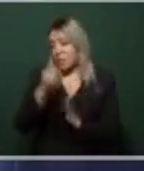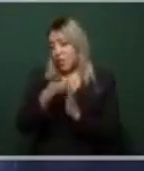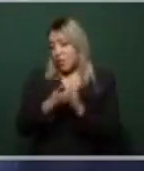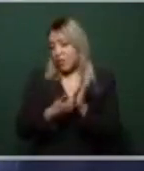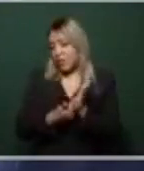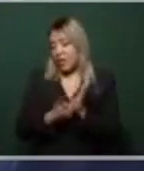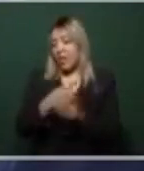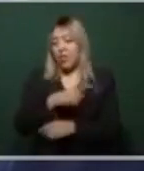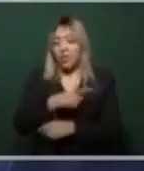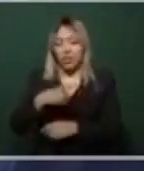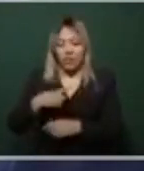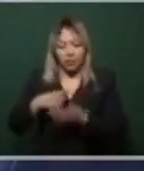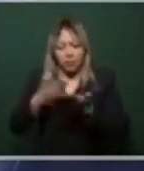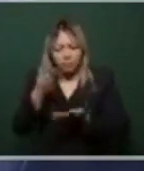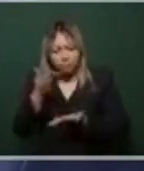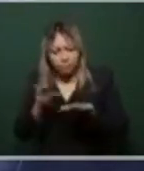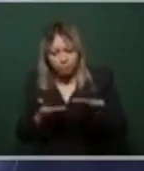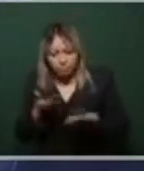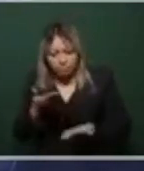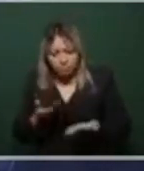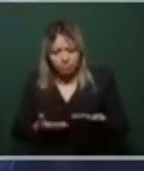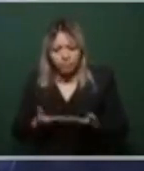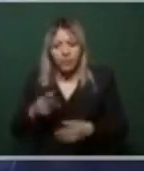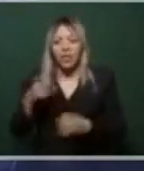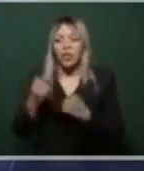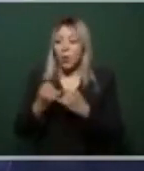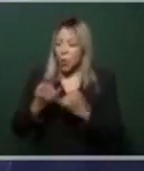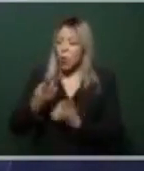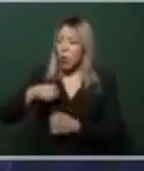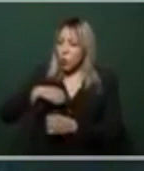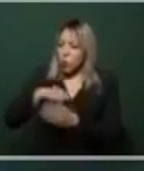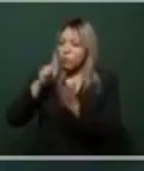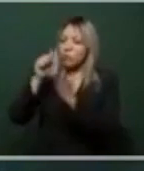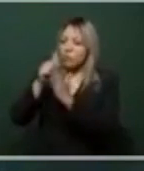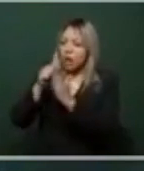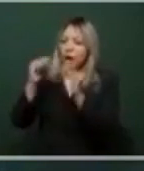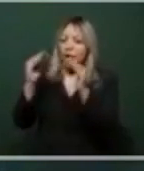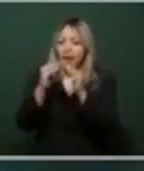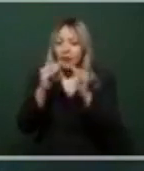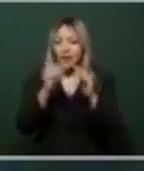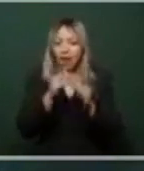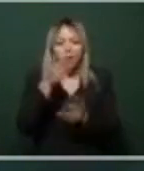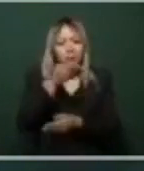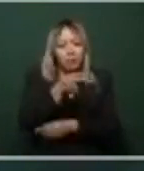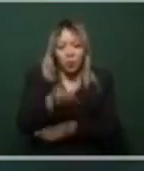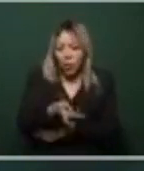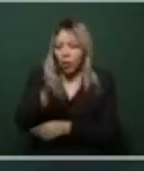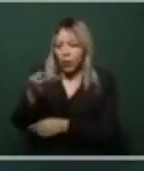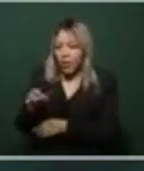se cotejan con los censos que hemos hecho casa por casa para que no haya duplicidad.